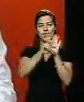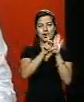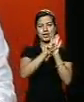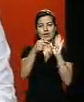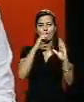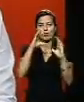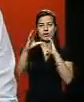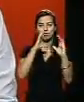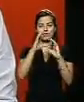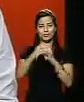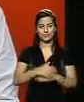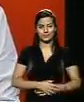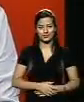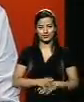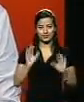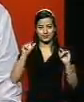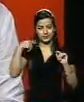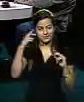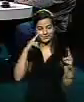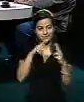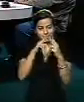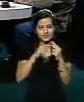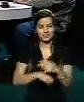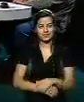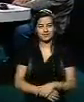de comunicación popular. Hasta la próxima.